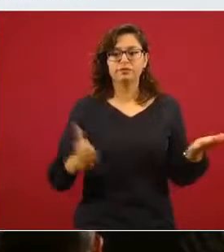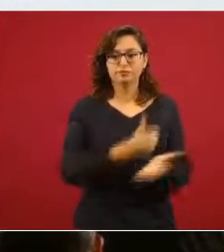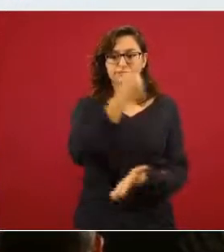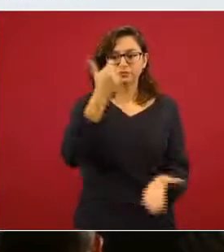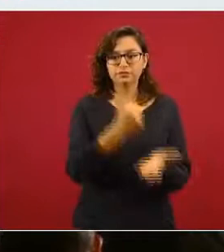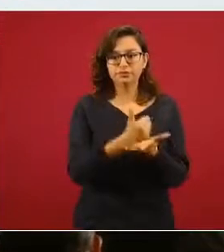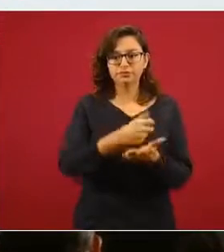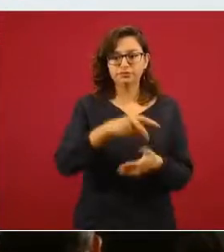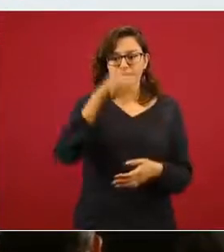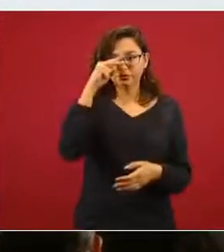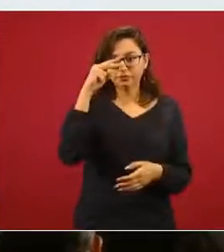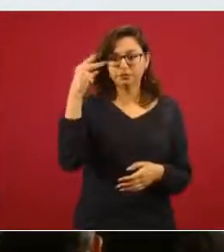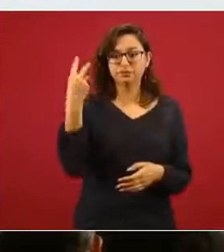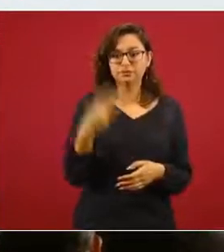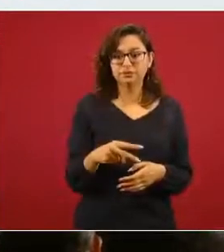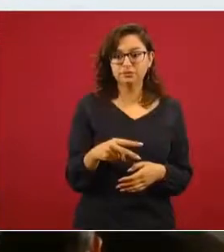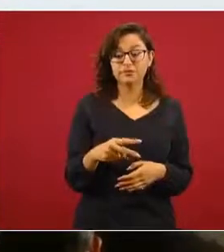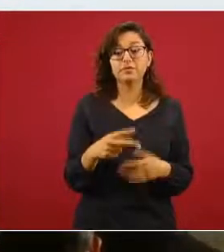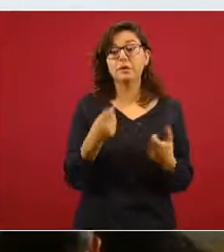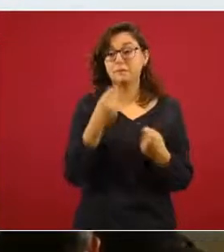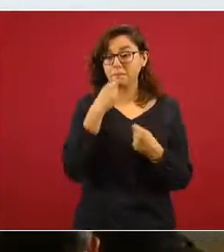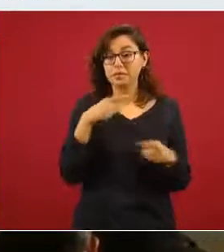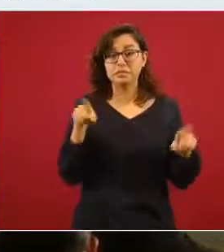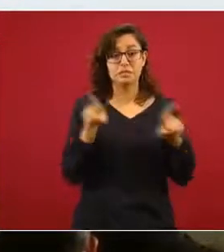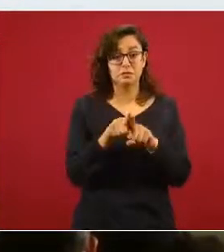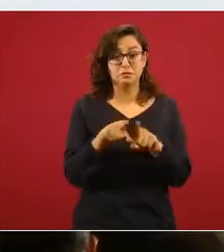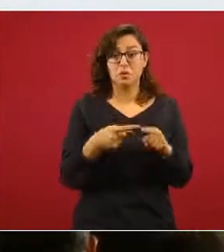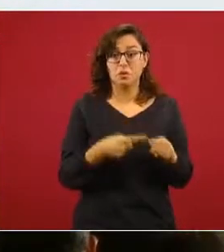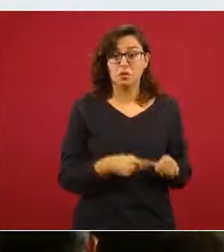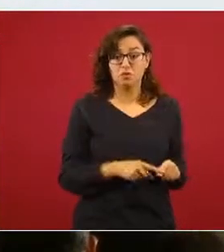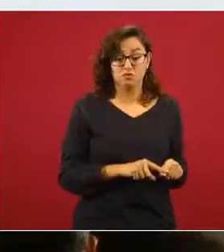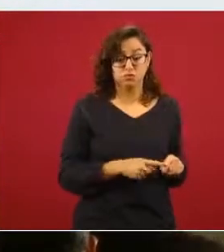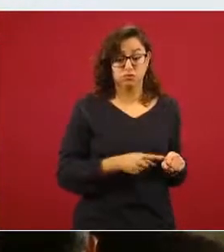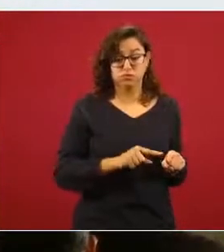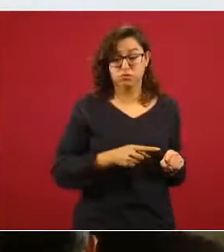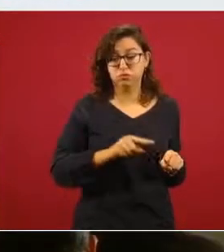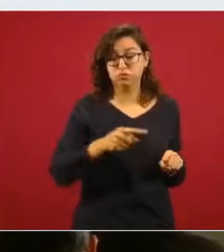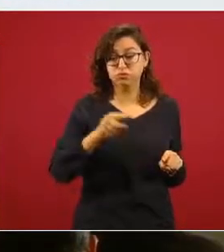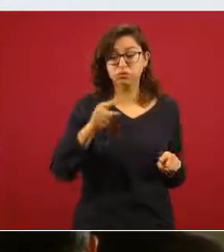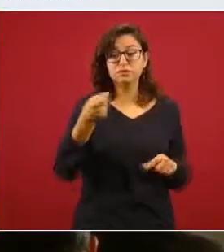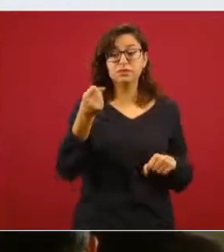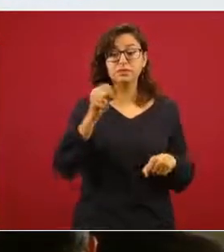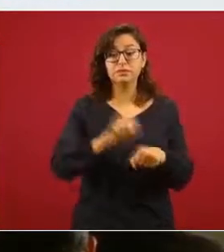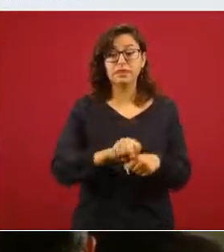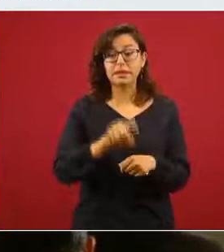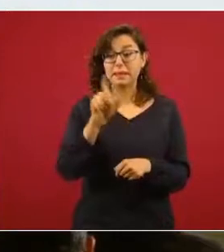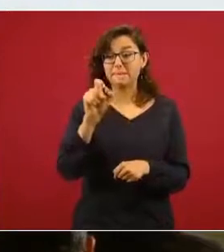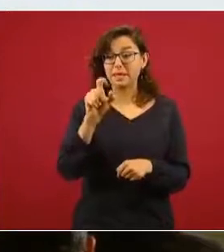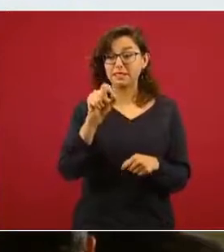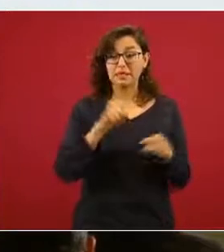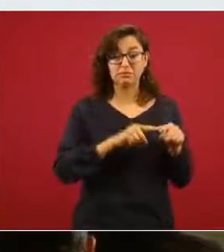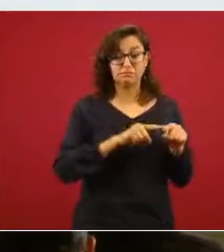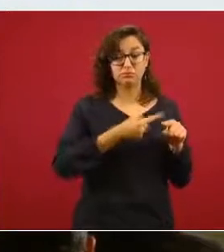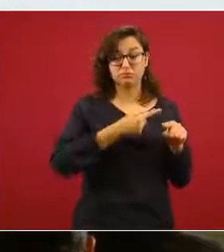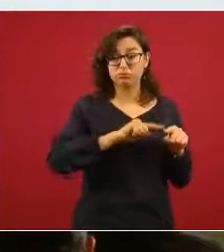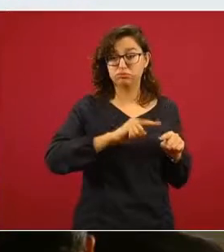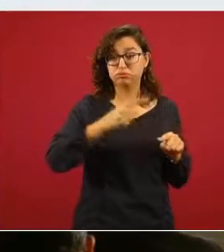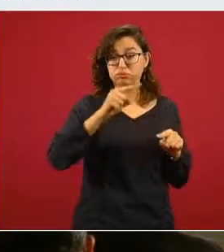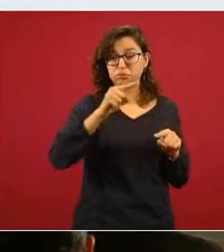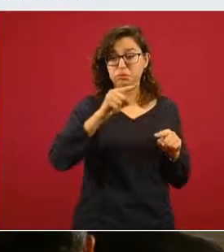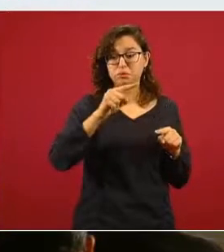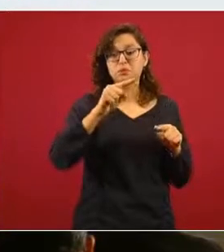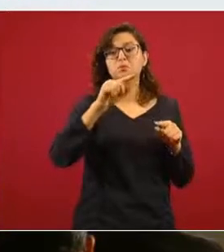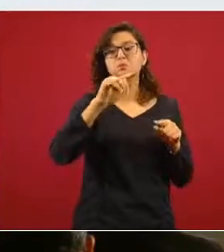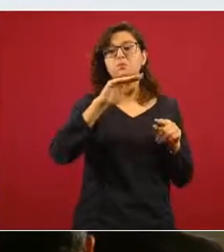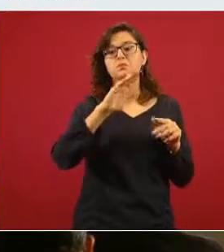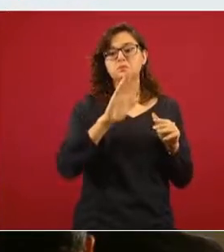México. Y lo que vemos es que la Ciudad de México llegó a un punto máximo en la semana 20 y desde entonces ha tenido